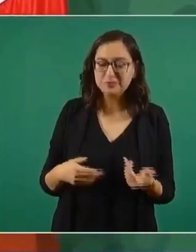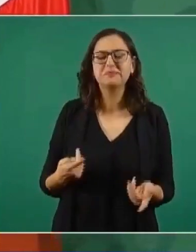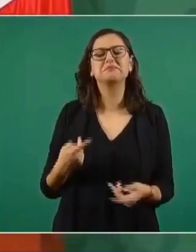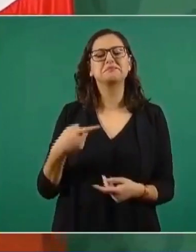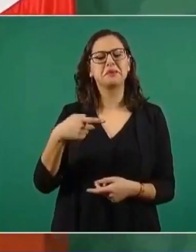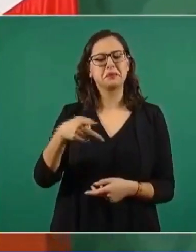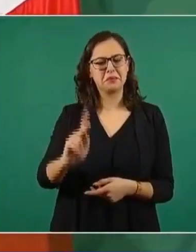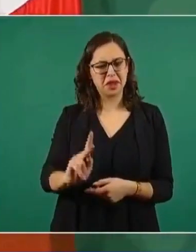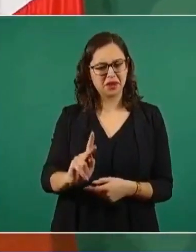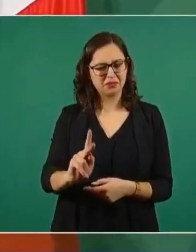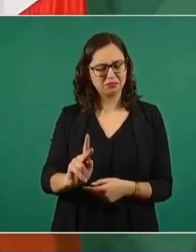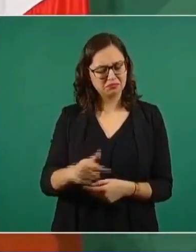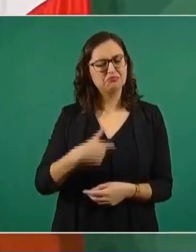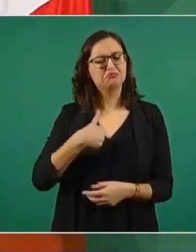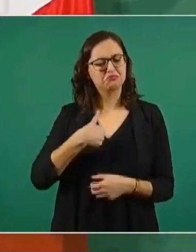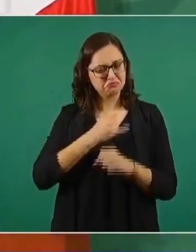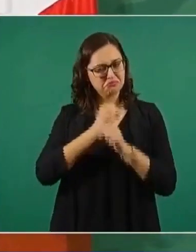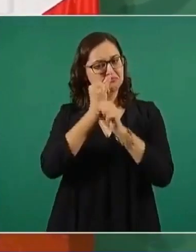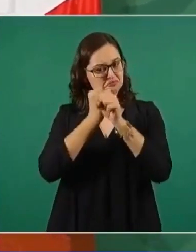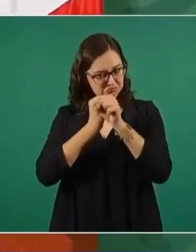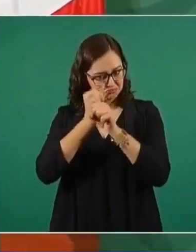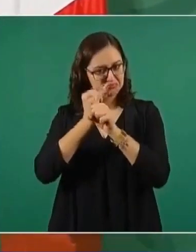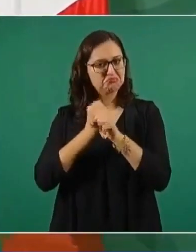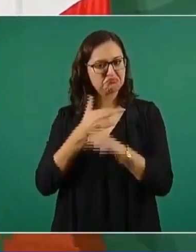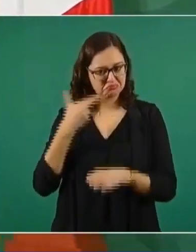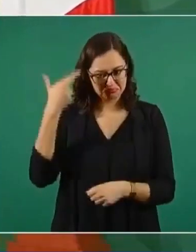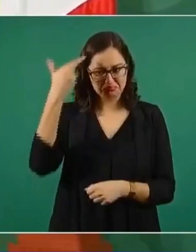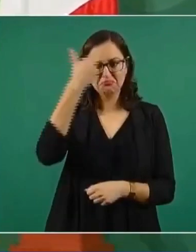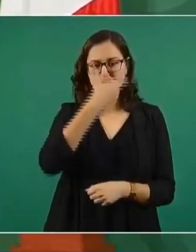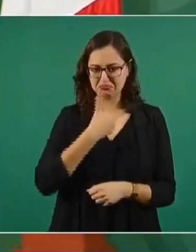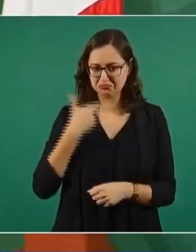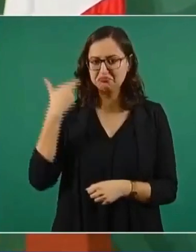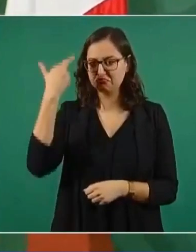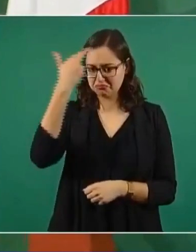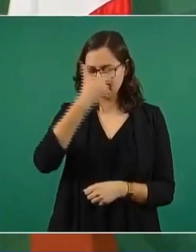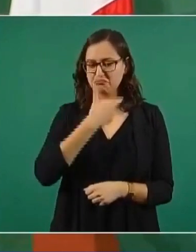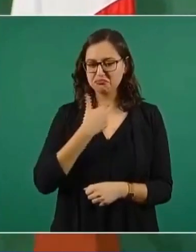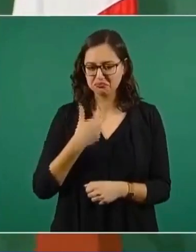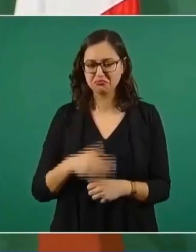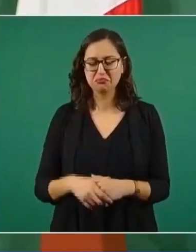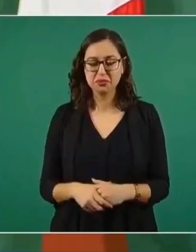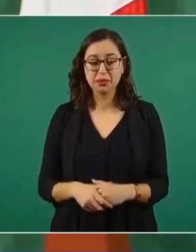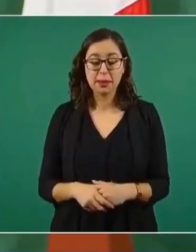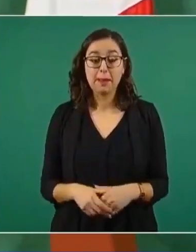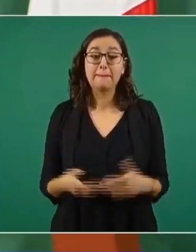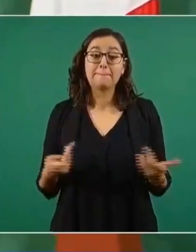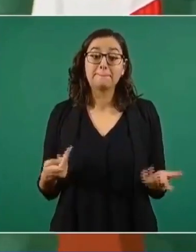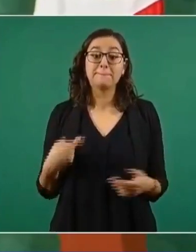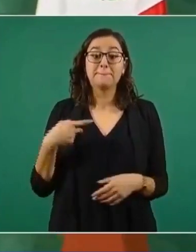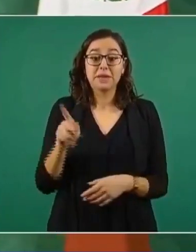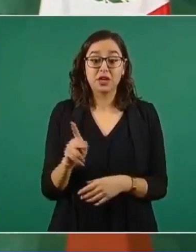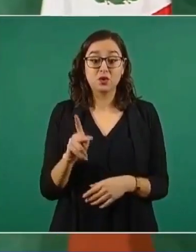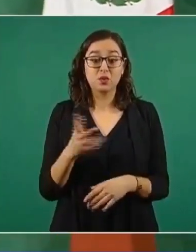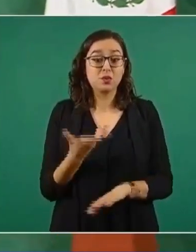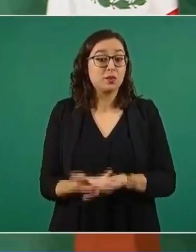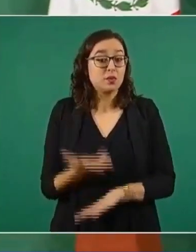a revisar el asunto. Lo importante es que todo se